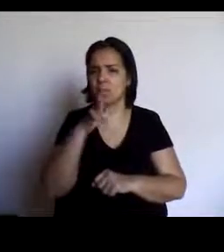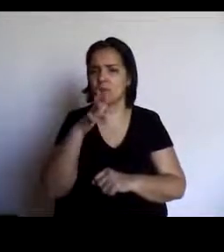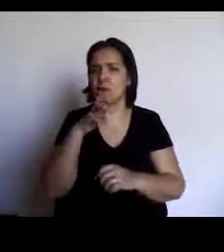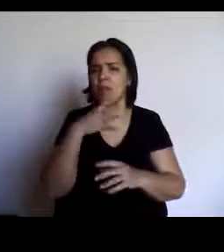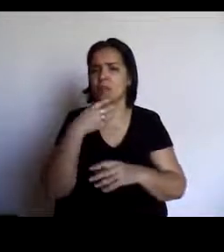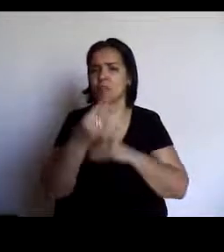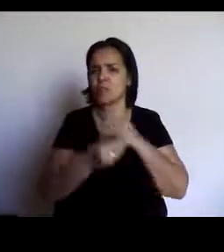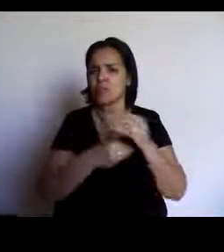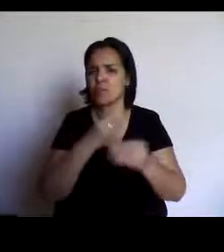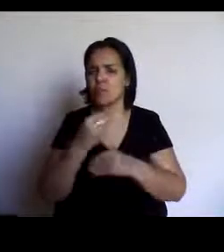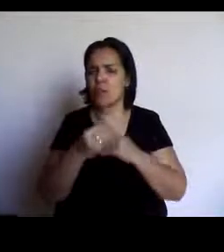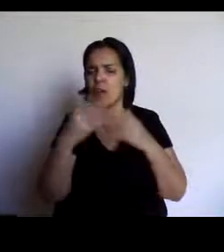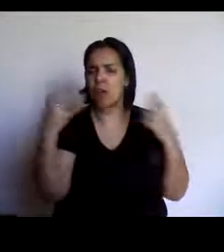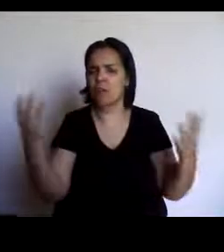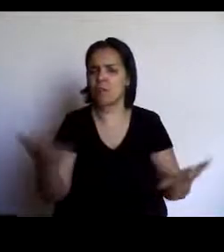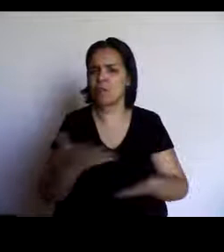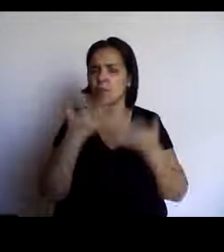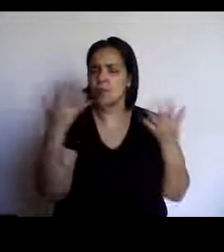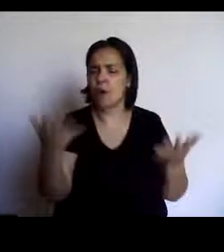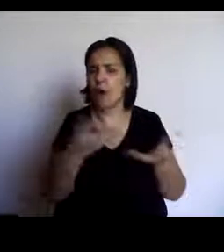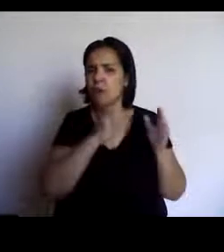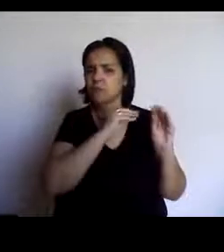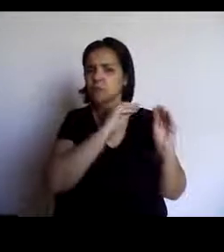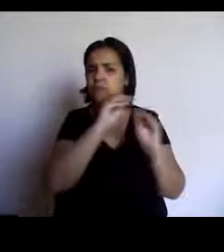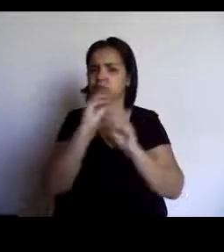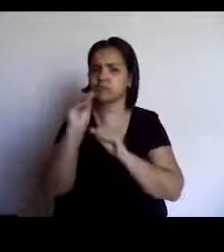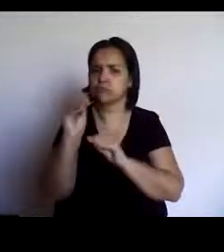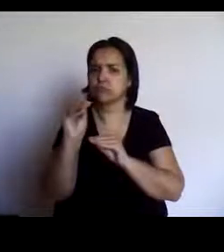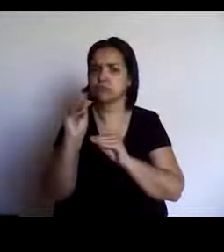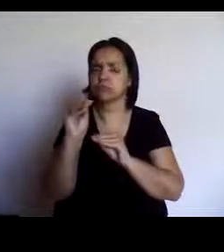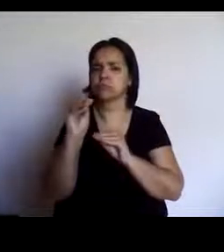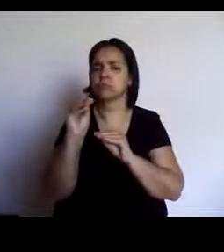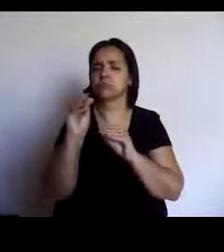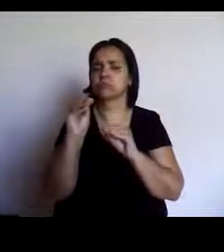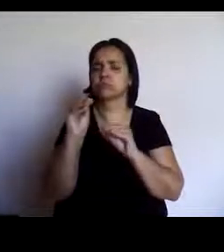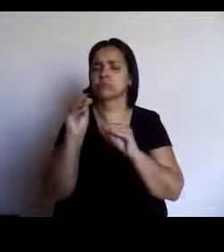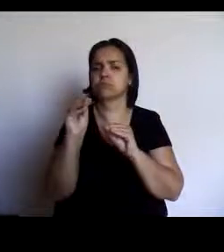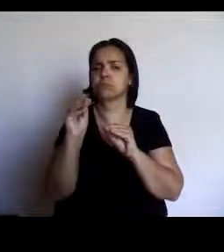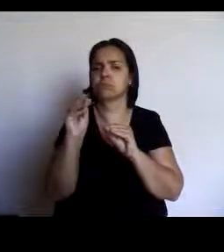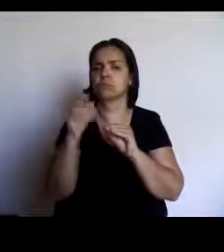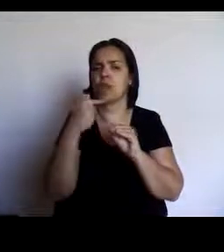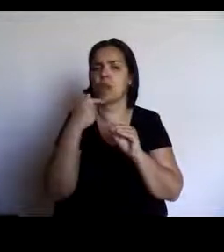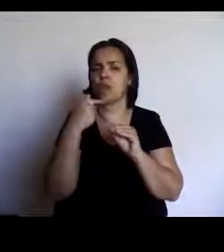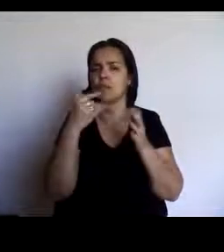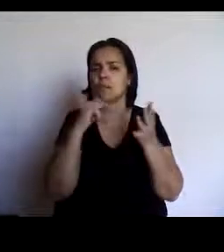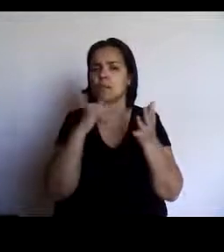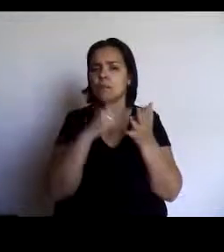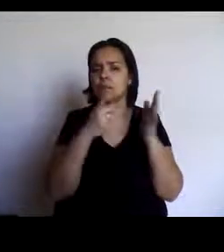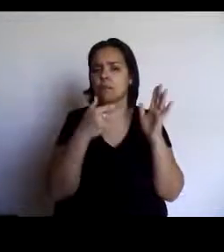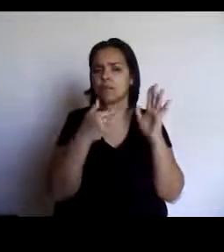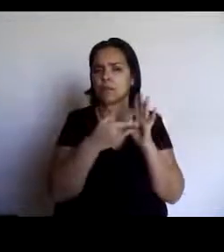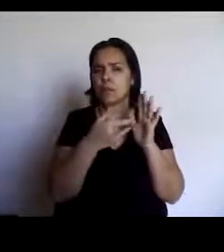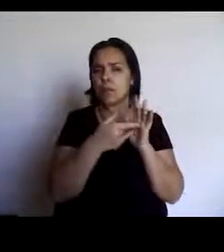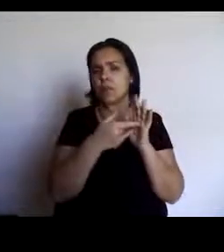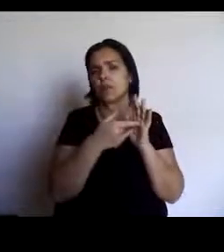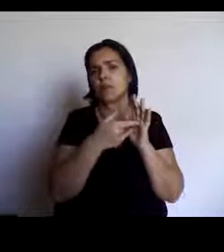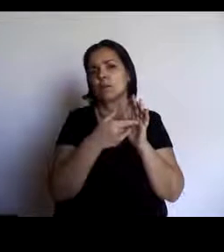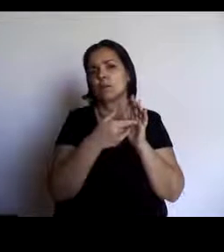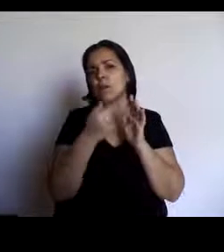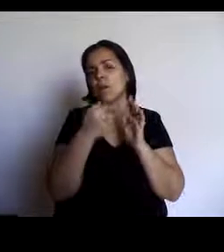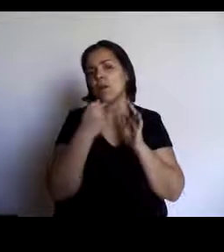esas actuaciones, esa formación, a través de los medios que en ocasiones pues nos encontramos